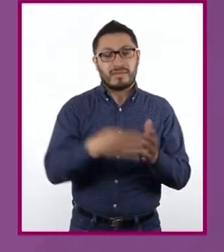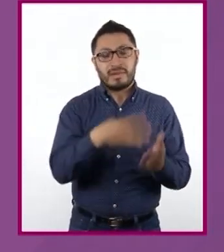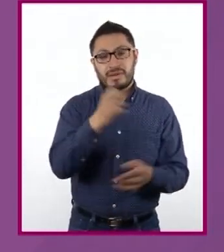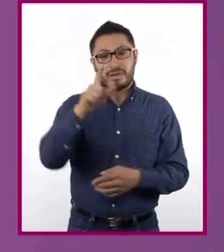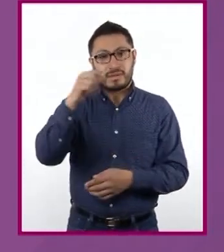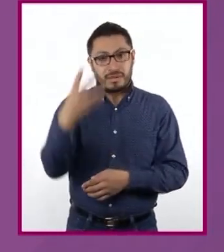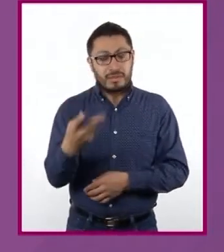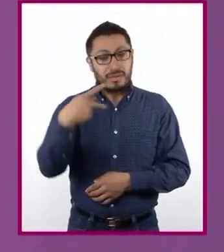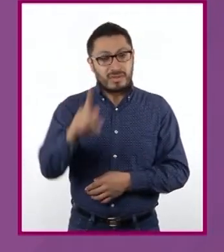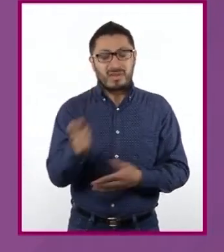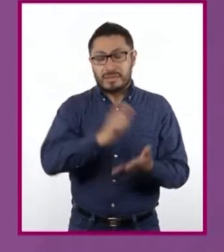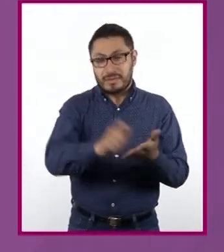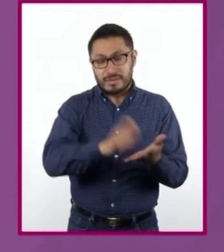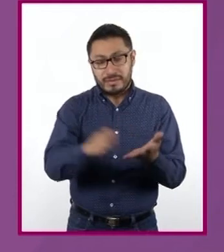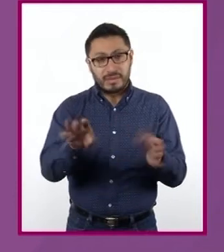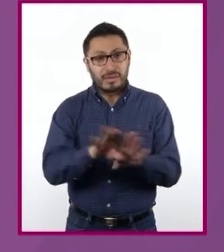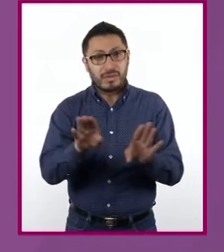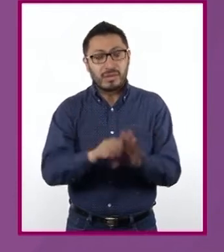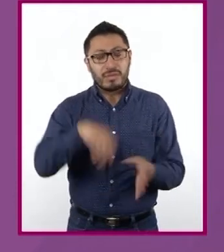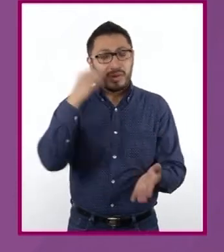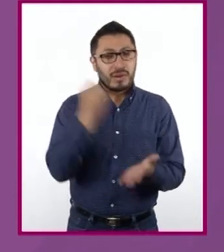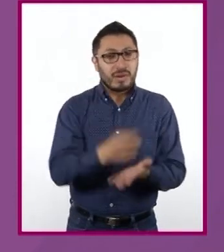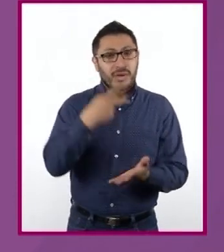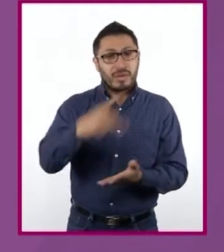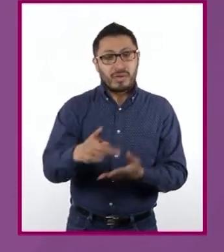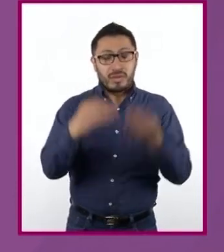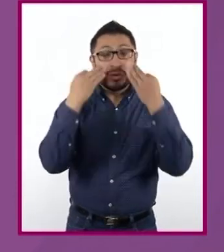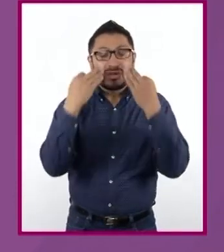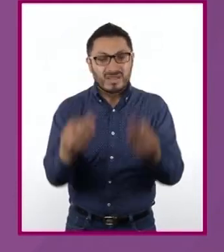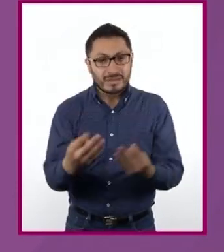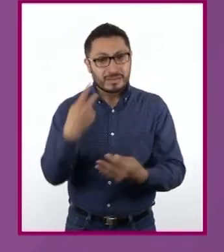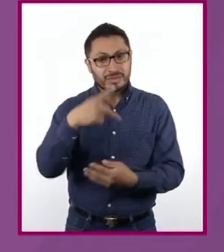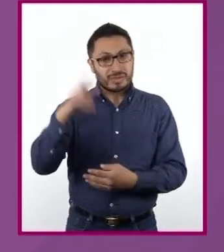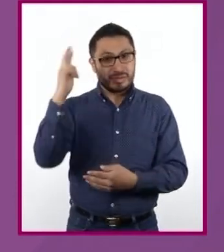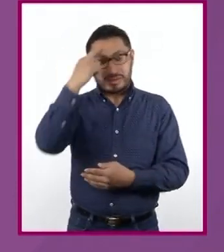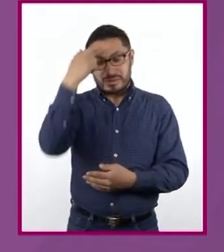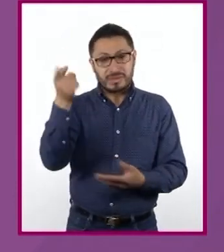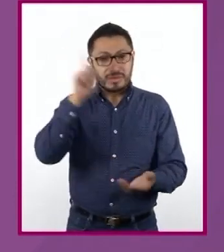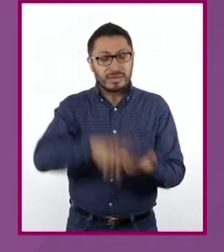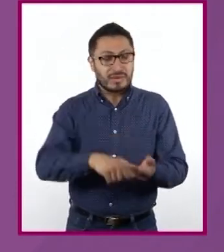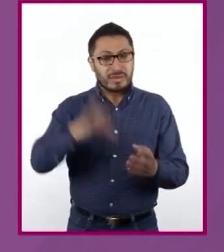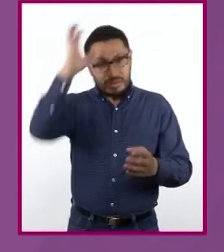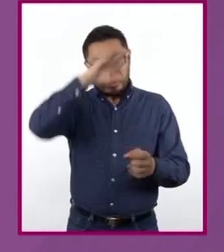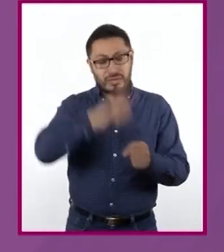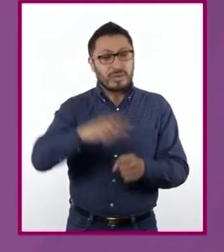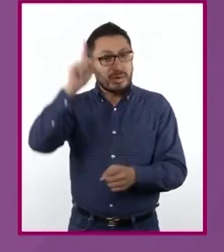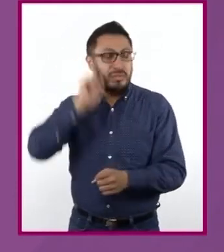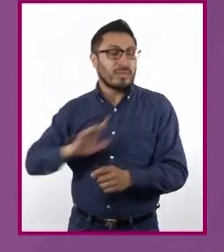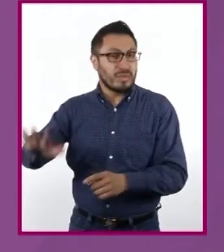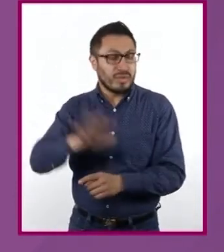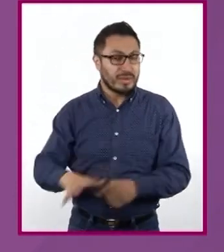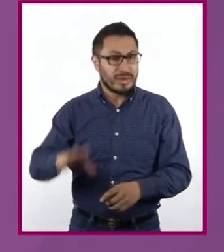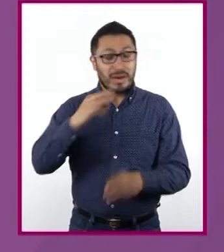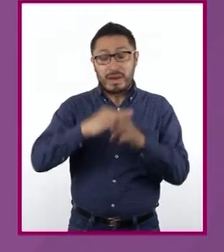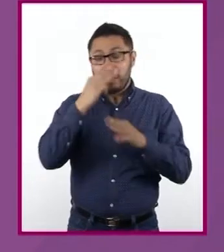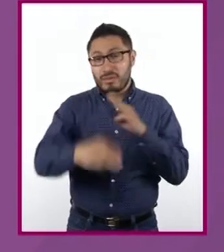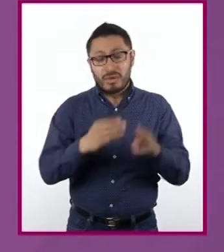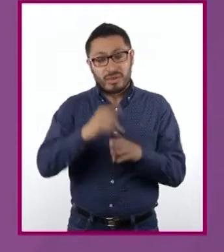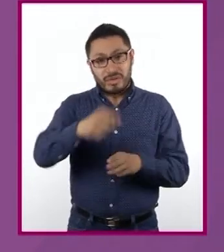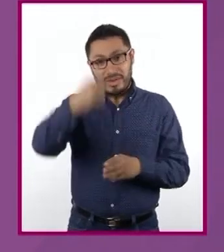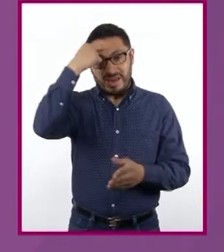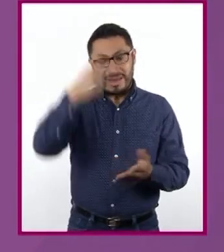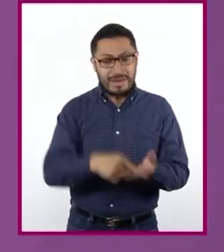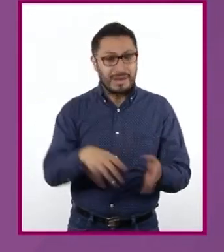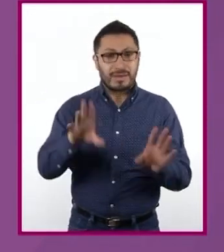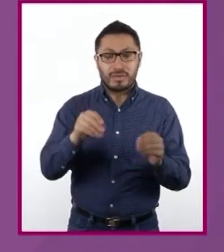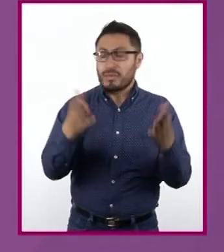dejó el testimonio de su profundo reconocimiento a las mujeres en la cultura. Aquel mundo en el que creyó que no tendría